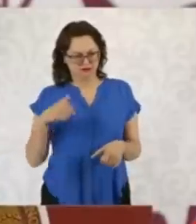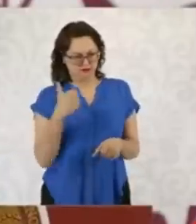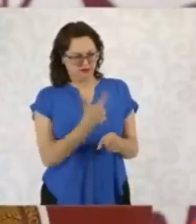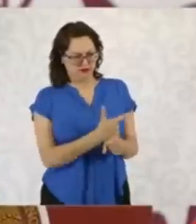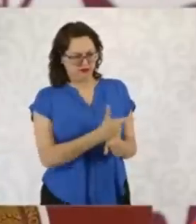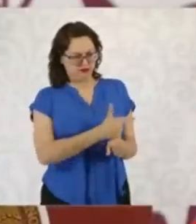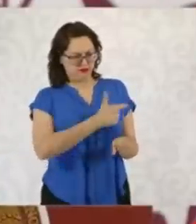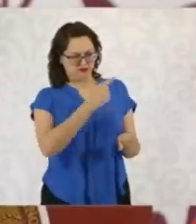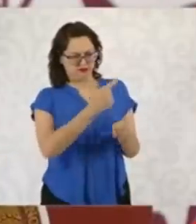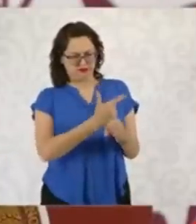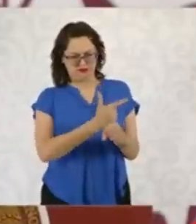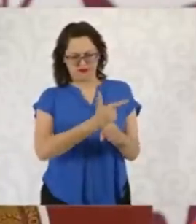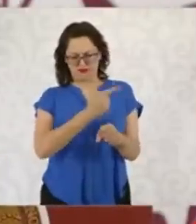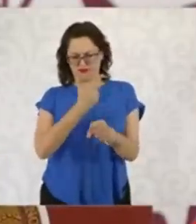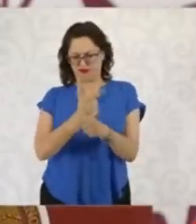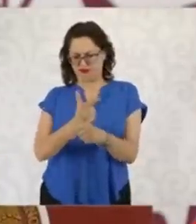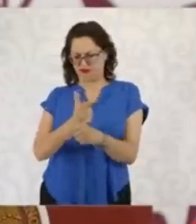hechos